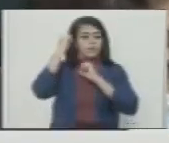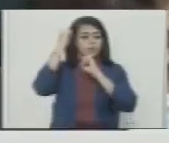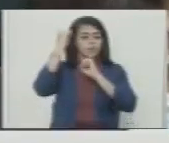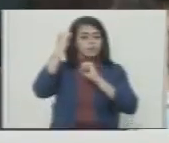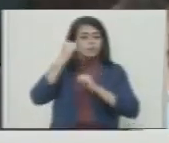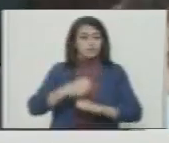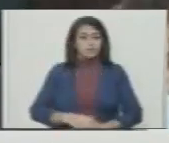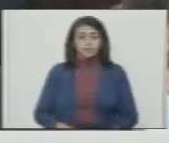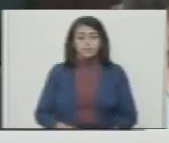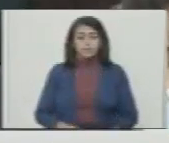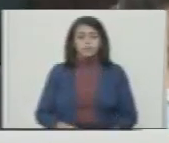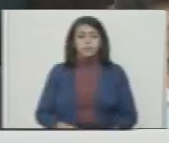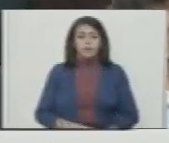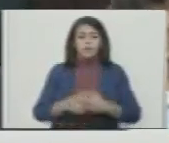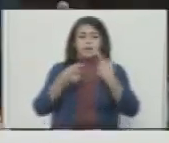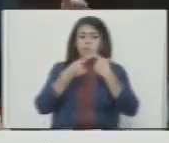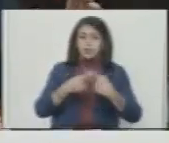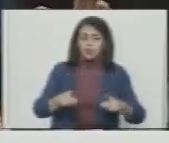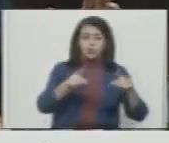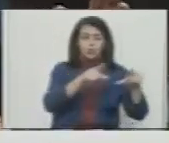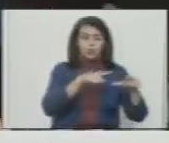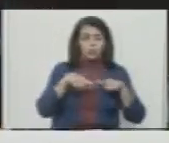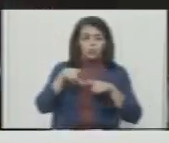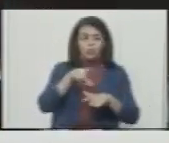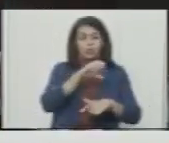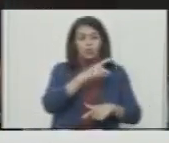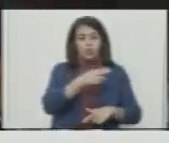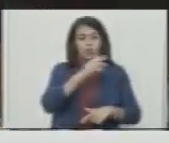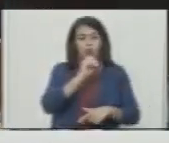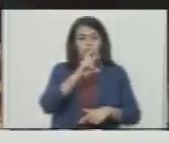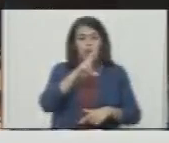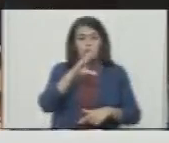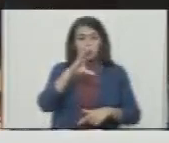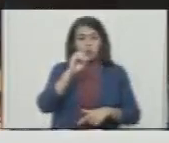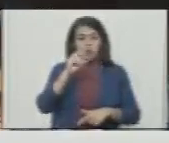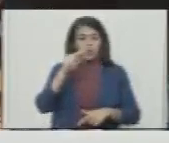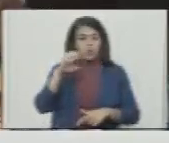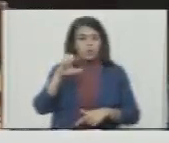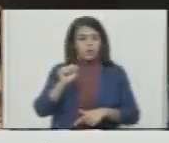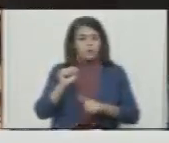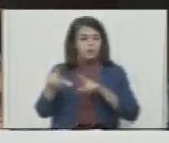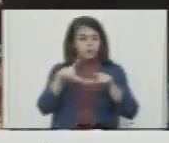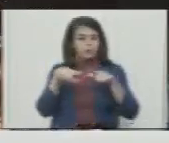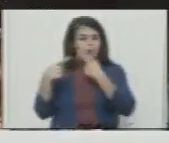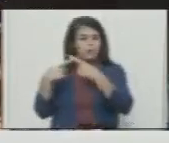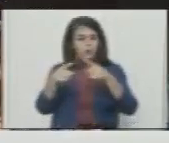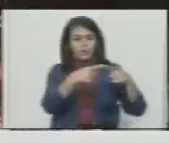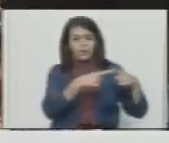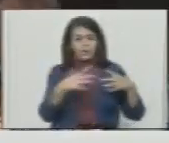la victoria de Vigirima, de los Horcones, del